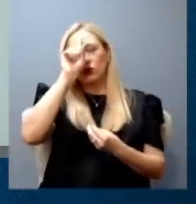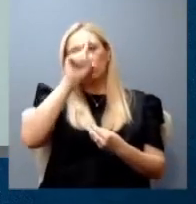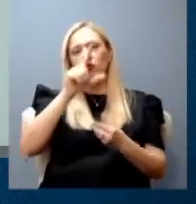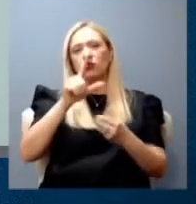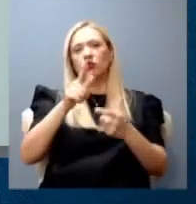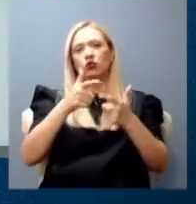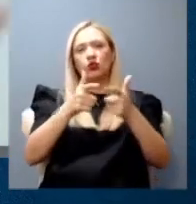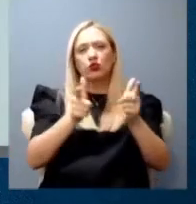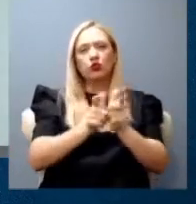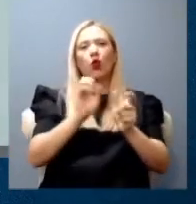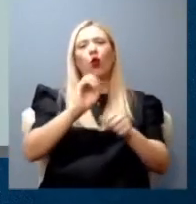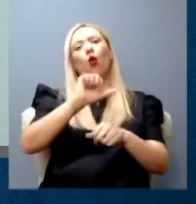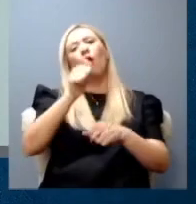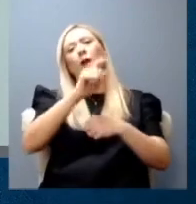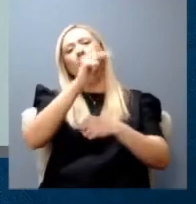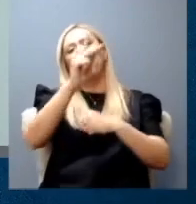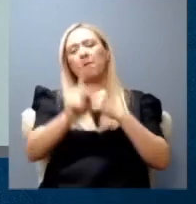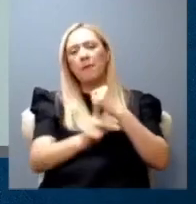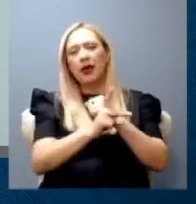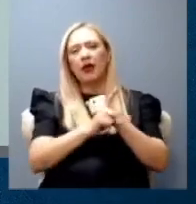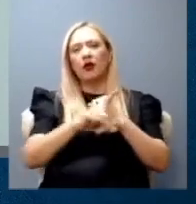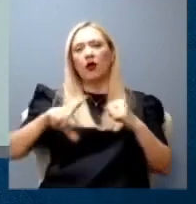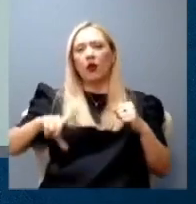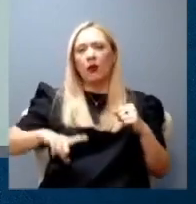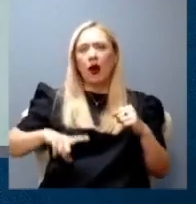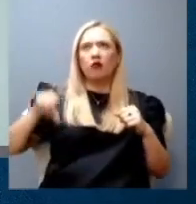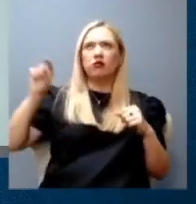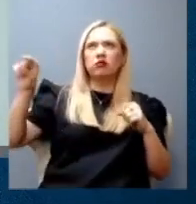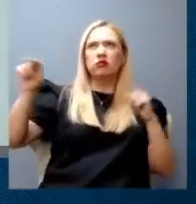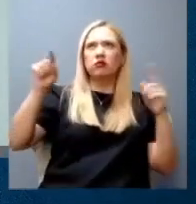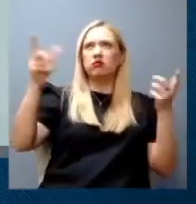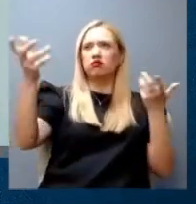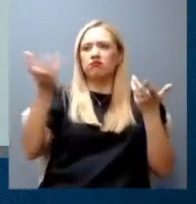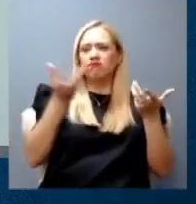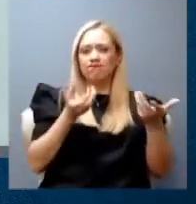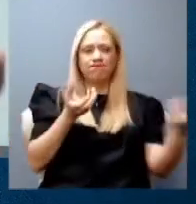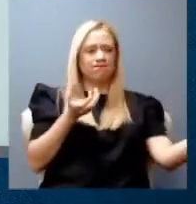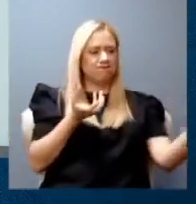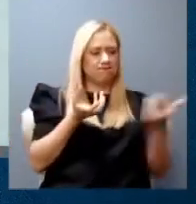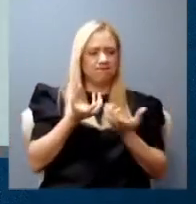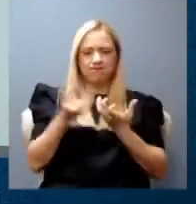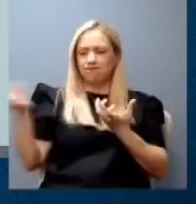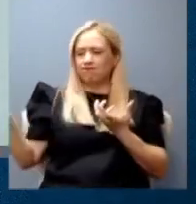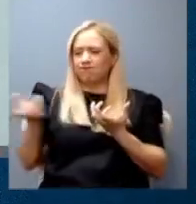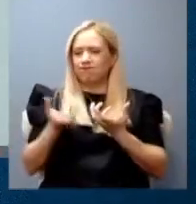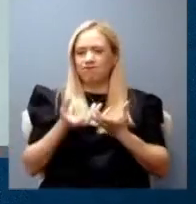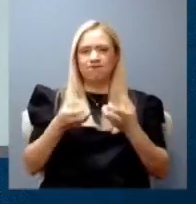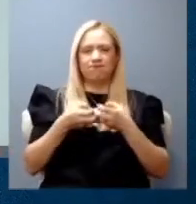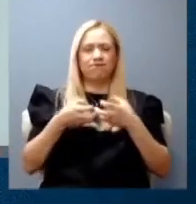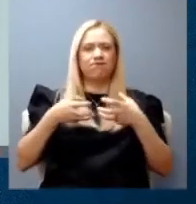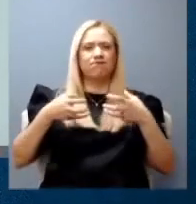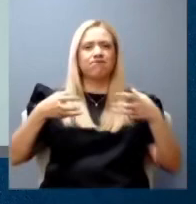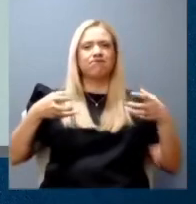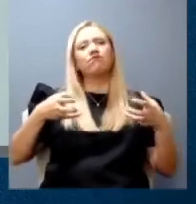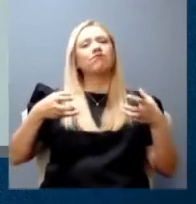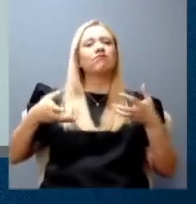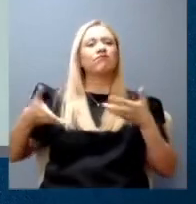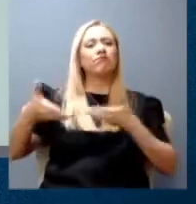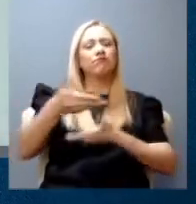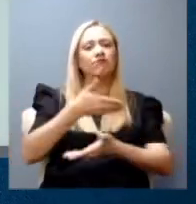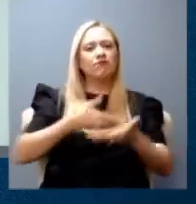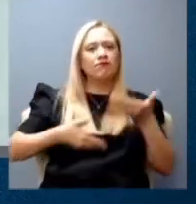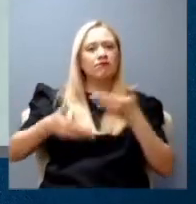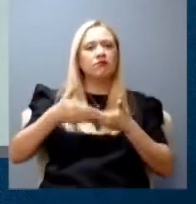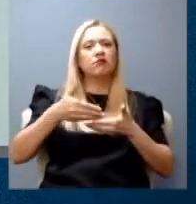de otros países, de otros estados, de otras organizaciones, está teniendo una situación de intervencionismo o está